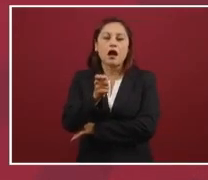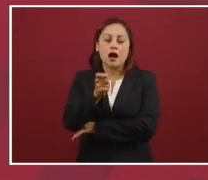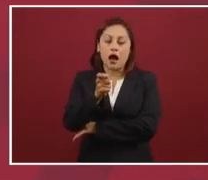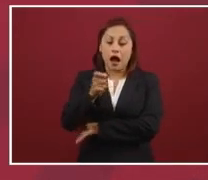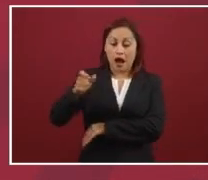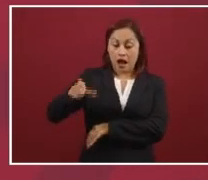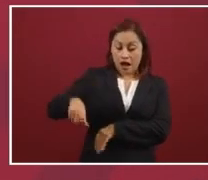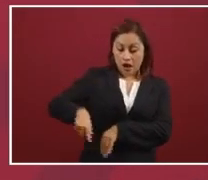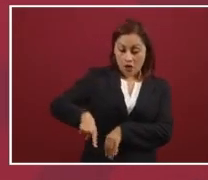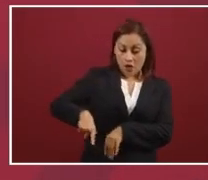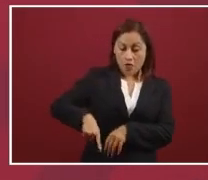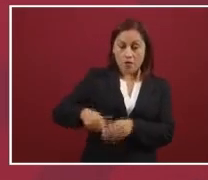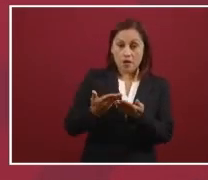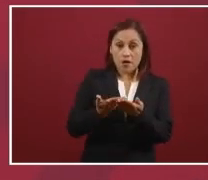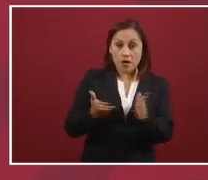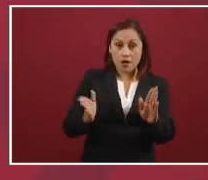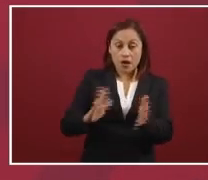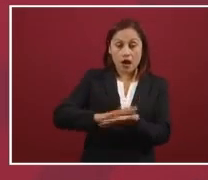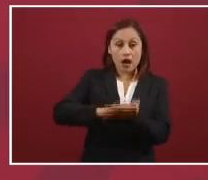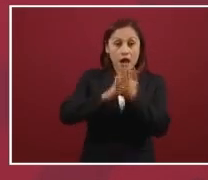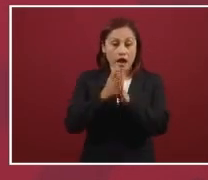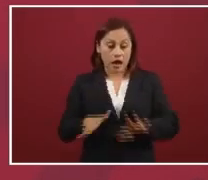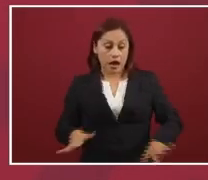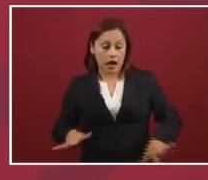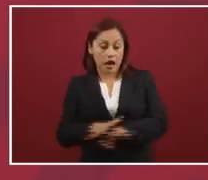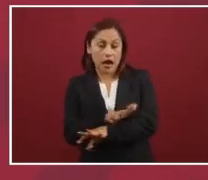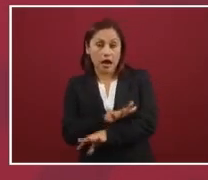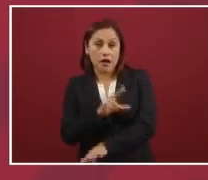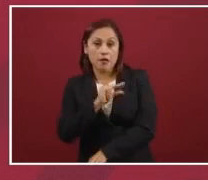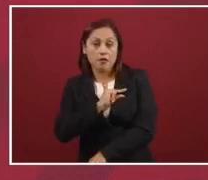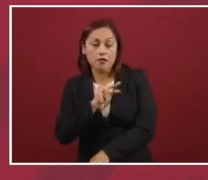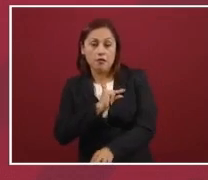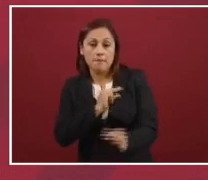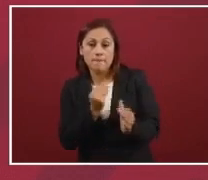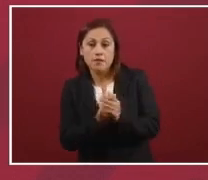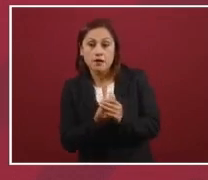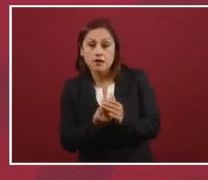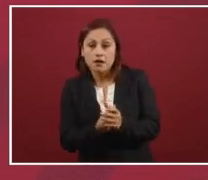Pues en eso consistía la política neoliberal,